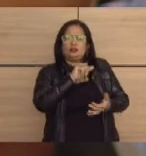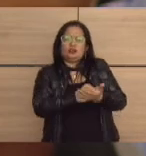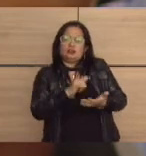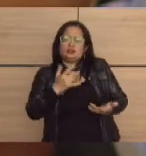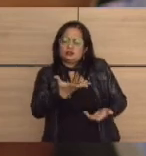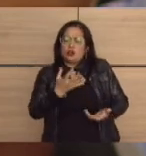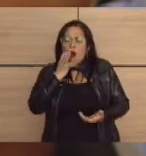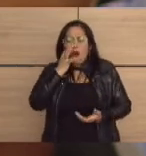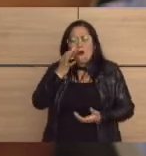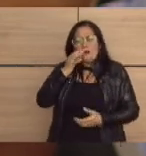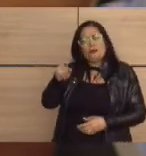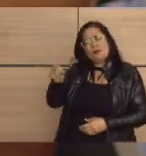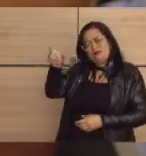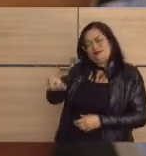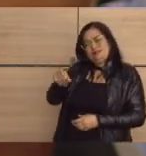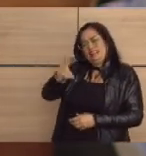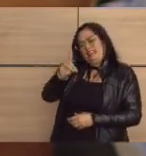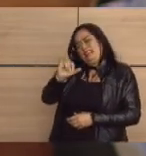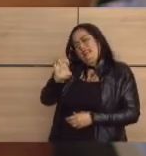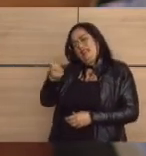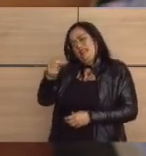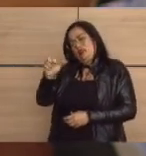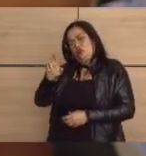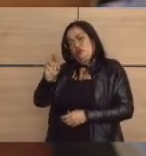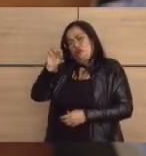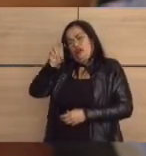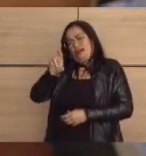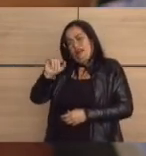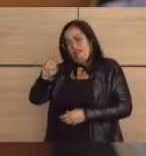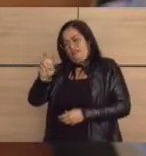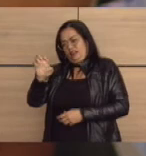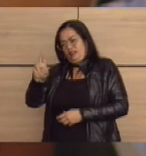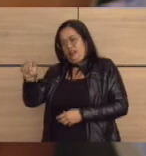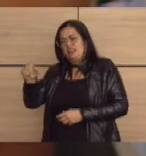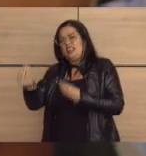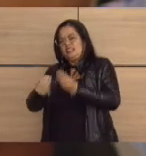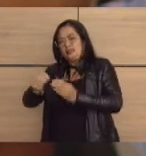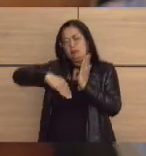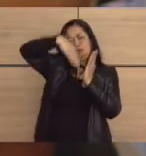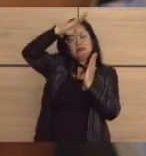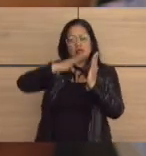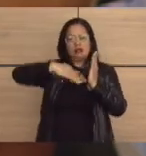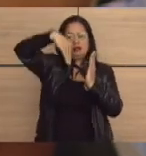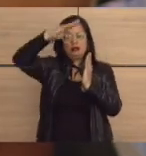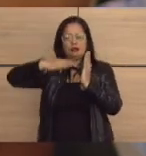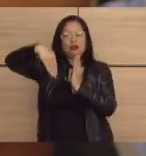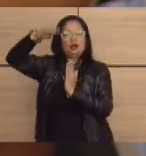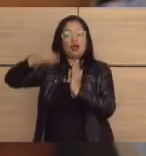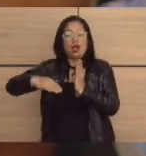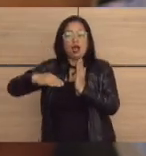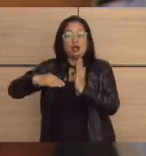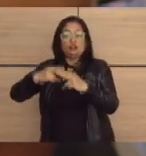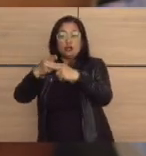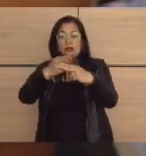la de Diego Rivera, que cuando se proponía pintar la belleza, no pintaba a pueblos griegos, sino indios mexicanos,